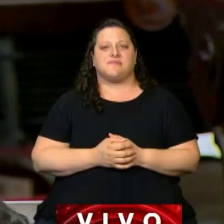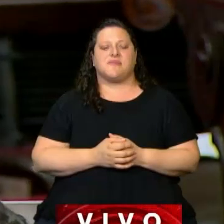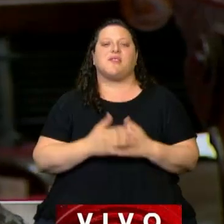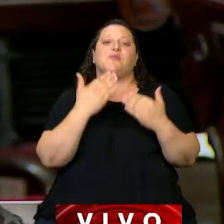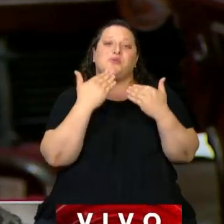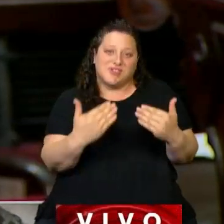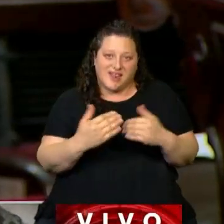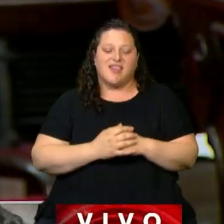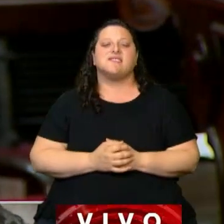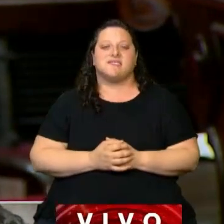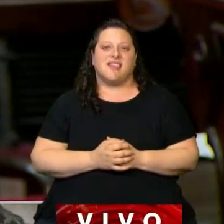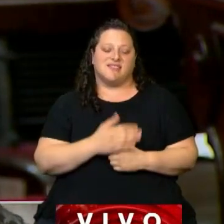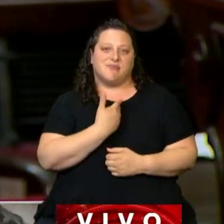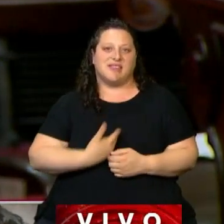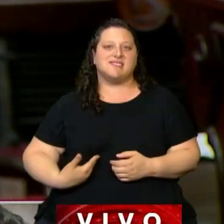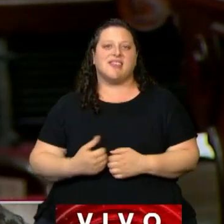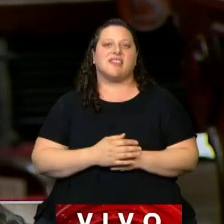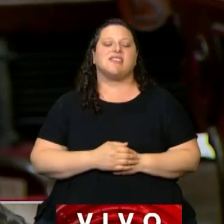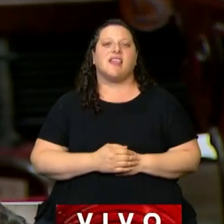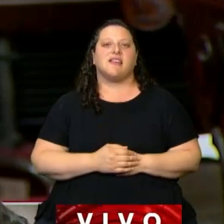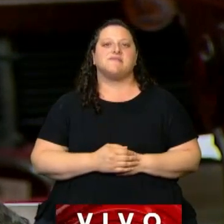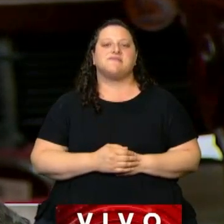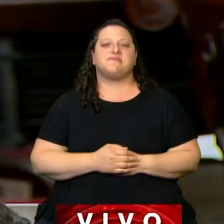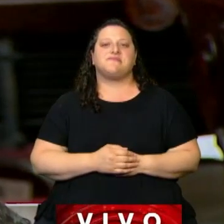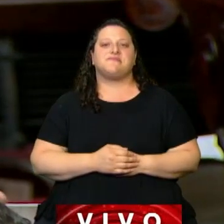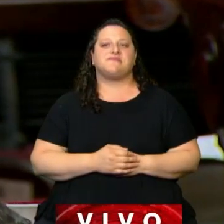Muchas gracias, presidenta.